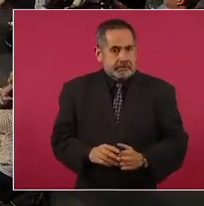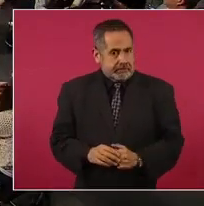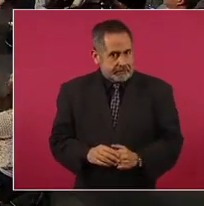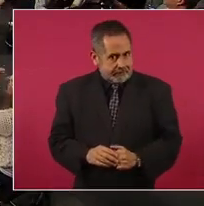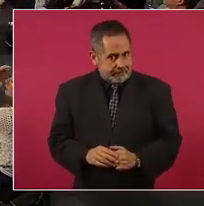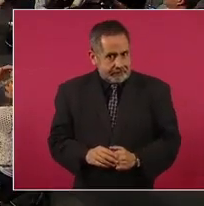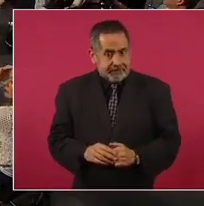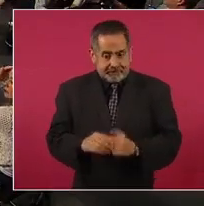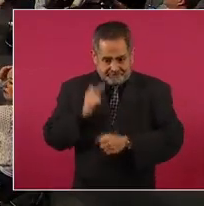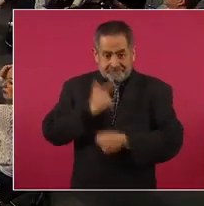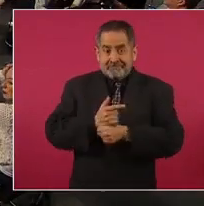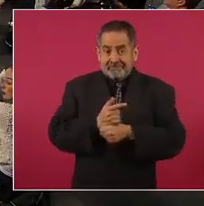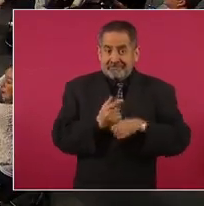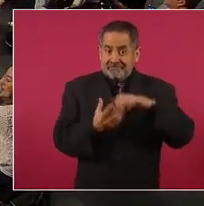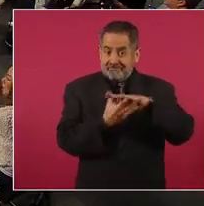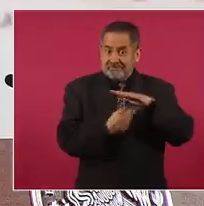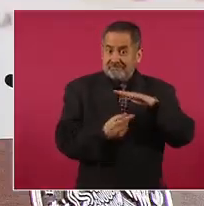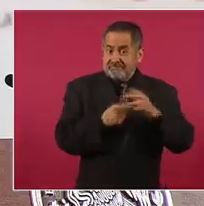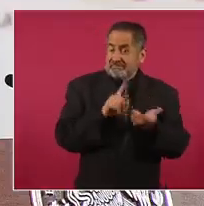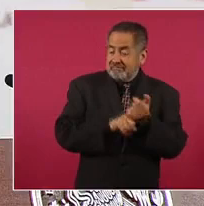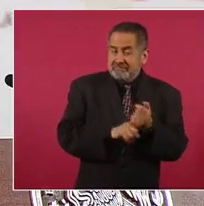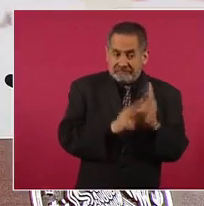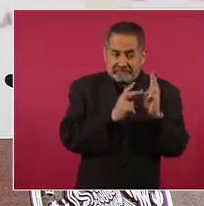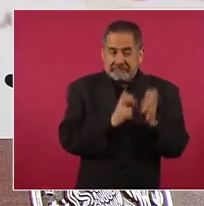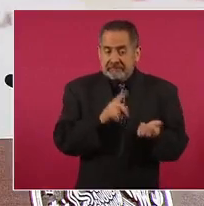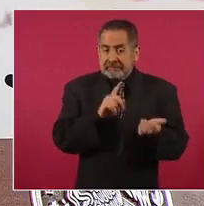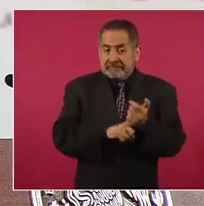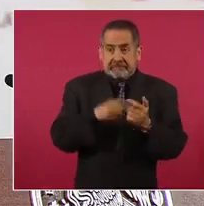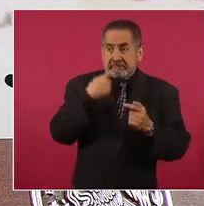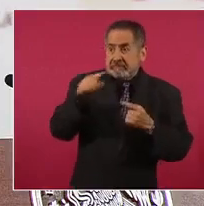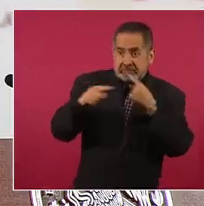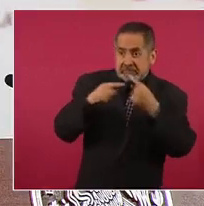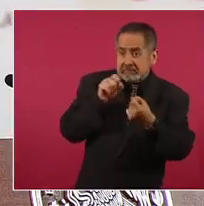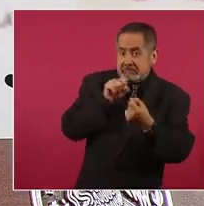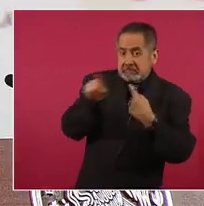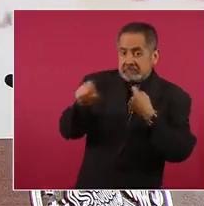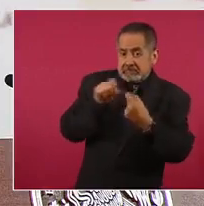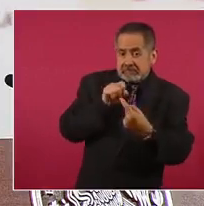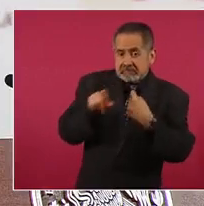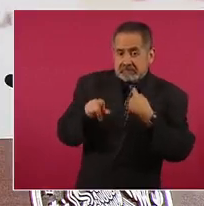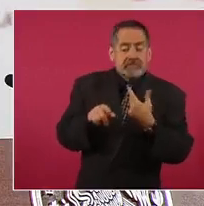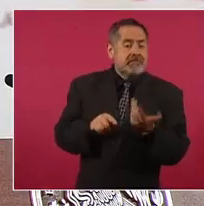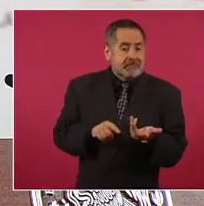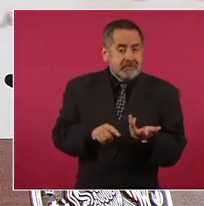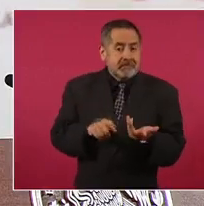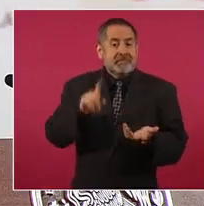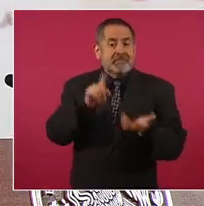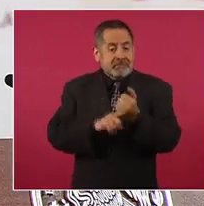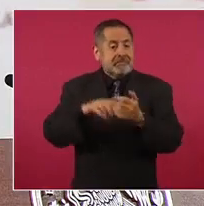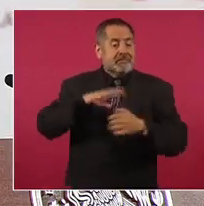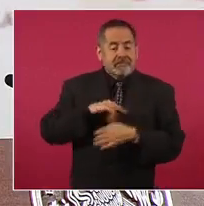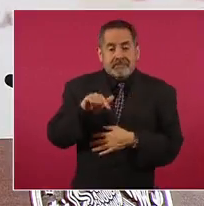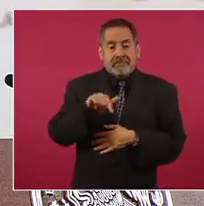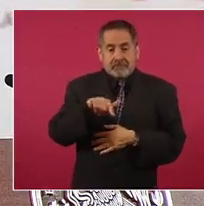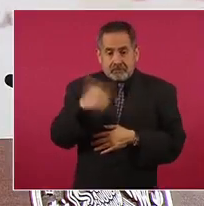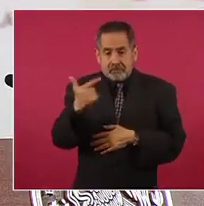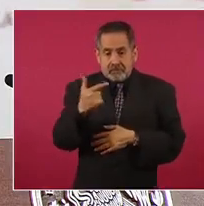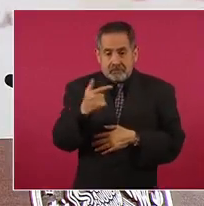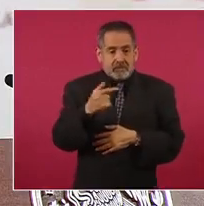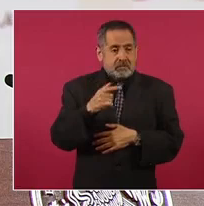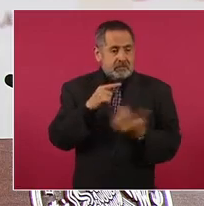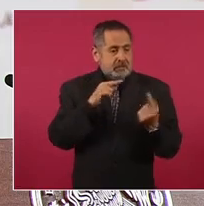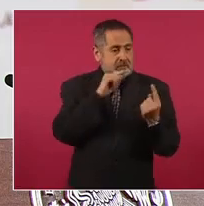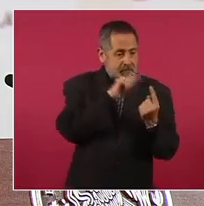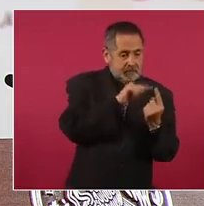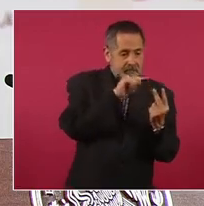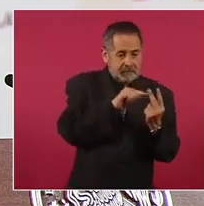los metadatos que acreditó el equipo técnico sobre estos mensajes, hay 12 fuentes